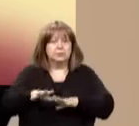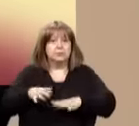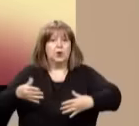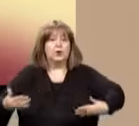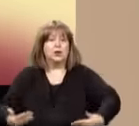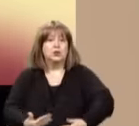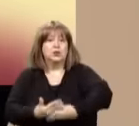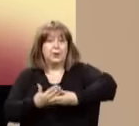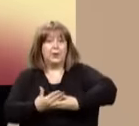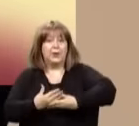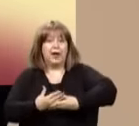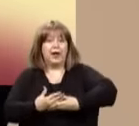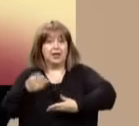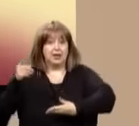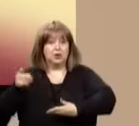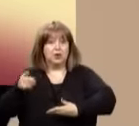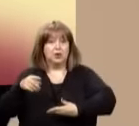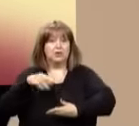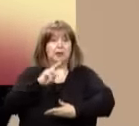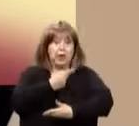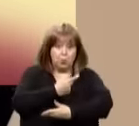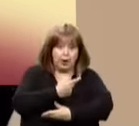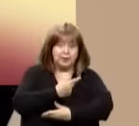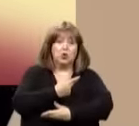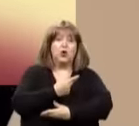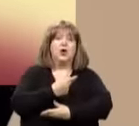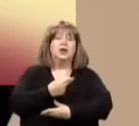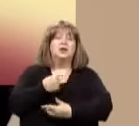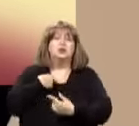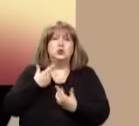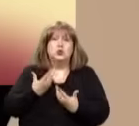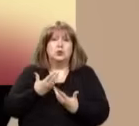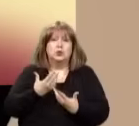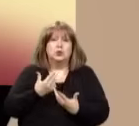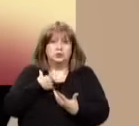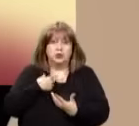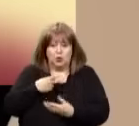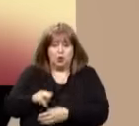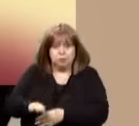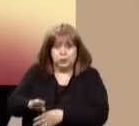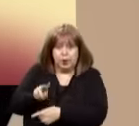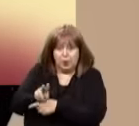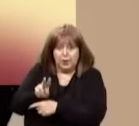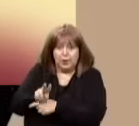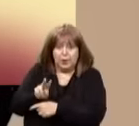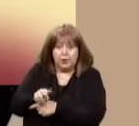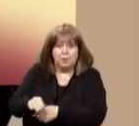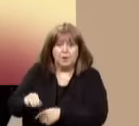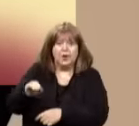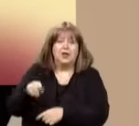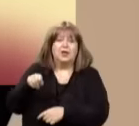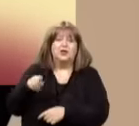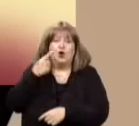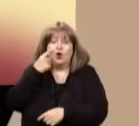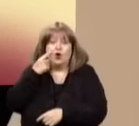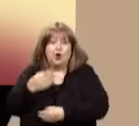brazo, que estaba muerto, yo lo estaba criando, lo conozco desde que es un